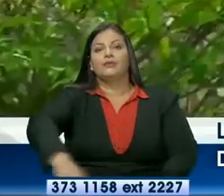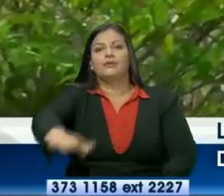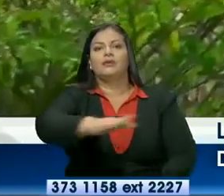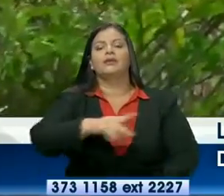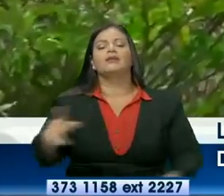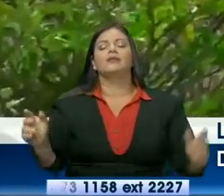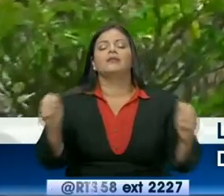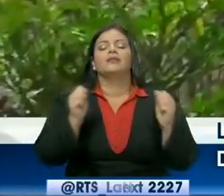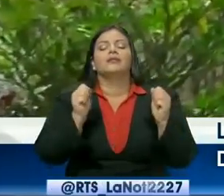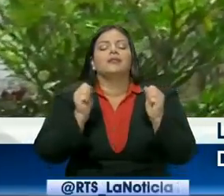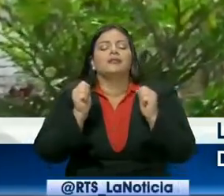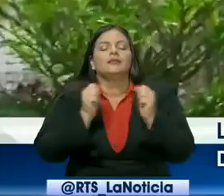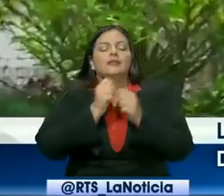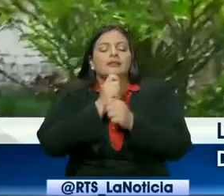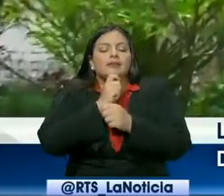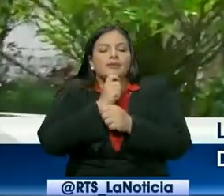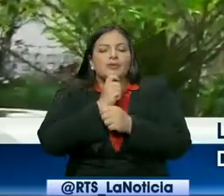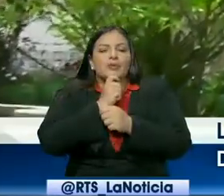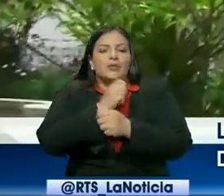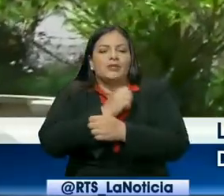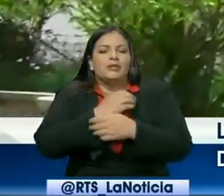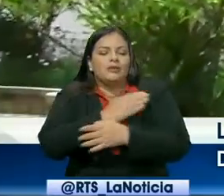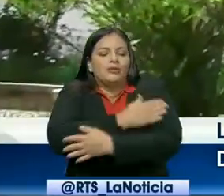paisaje único. Aquí